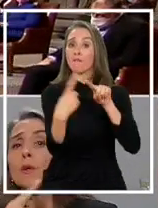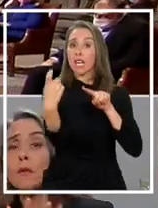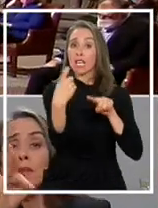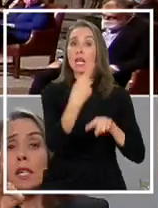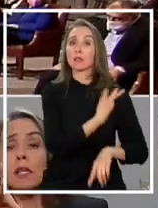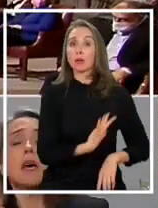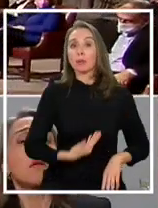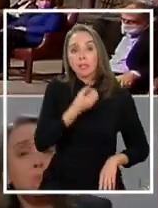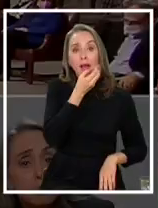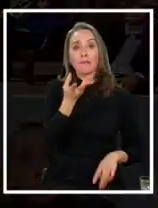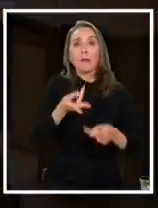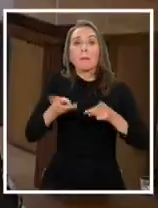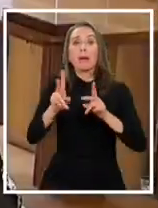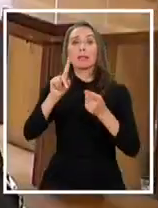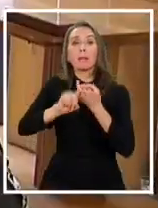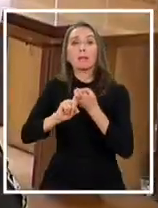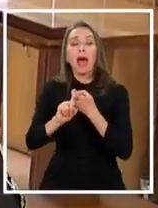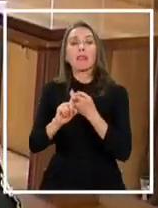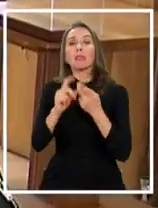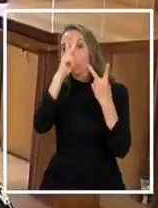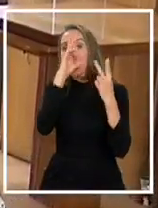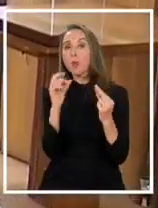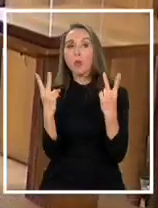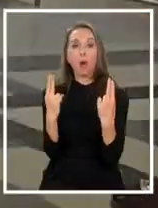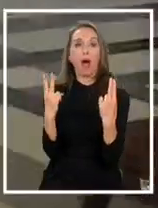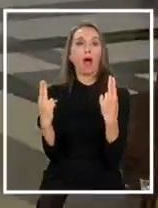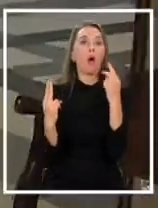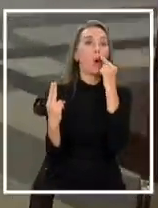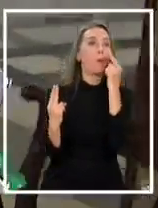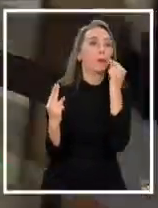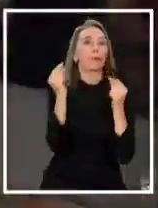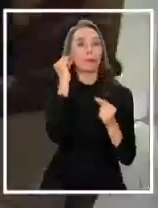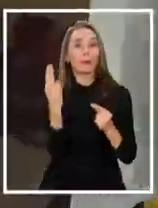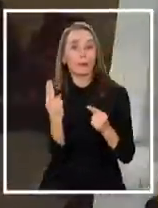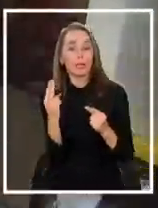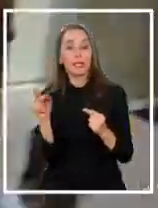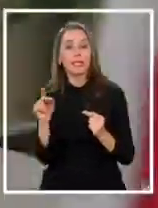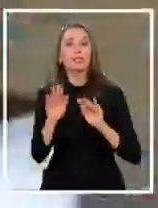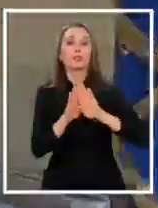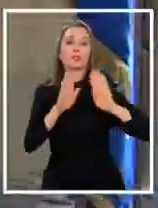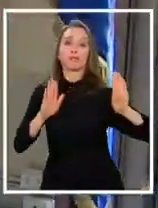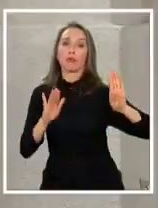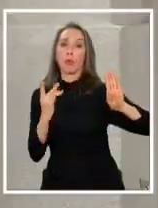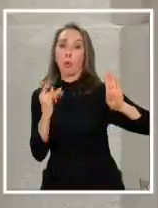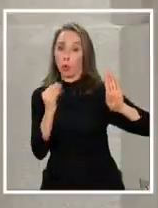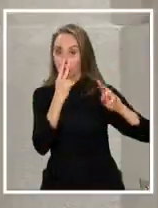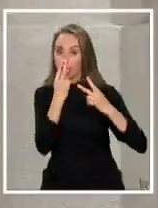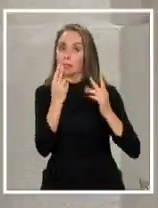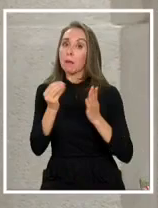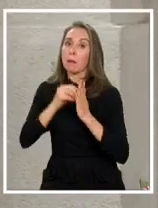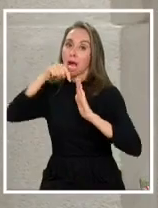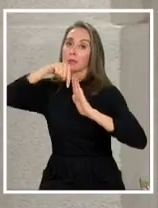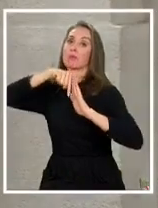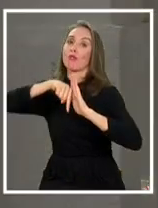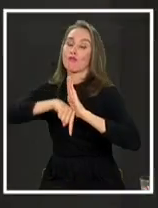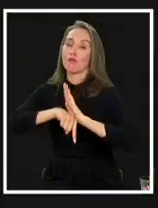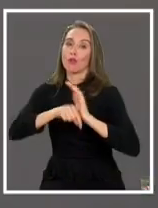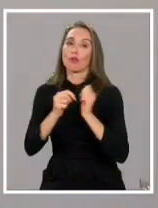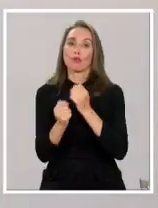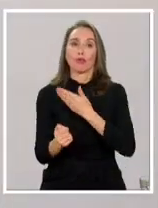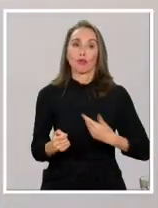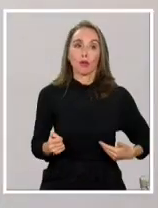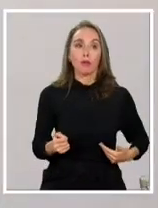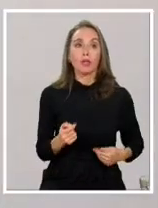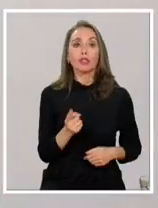el anuncio, de hecho es un planteamiento anterior, es evidente que las distancias al interior del oficialismo se han agudizado. Yo no lo